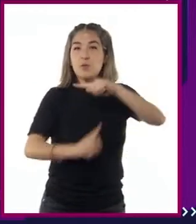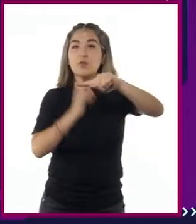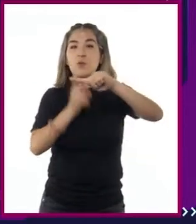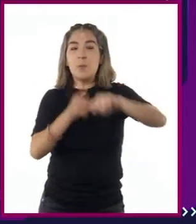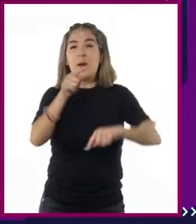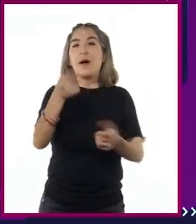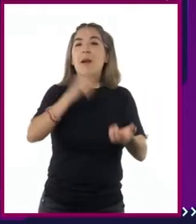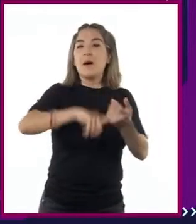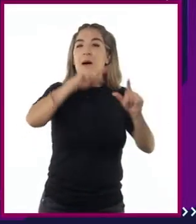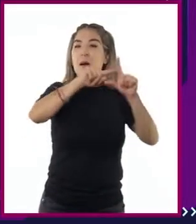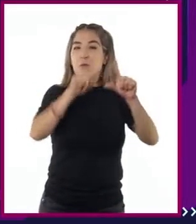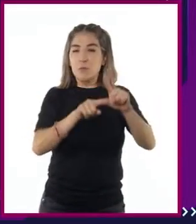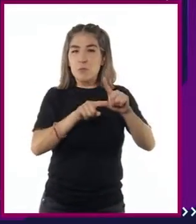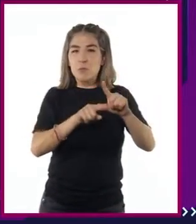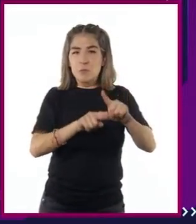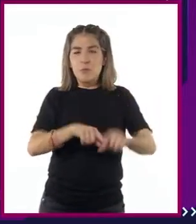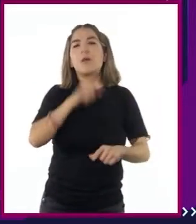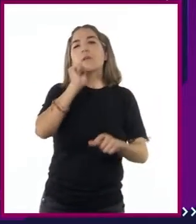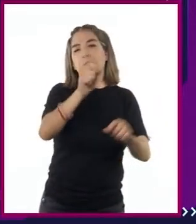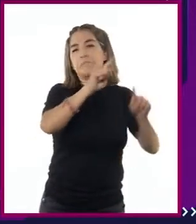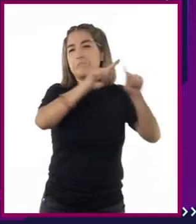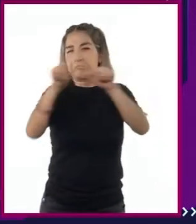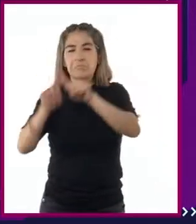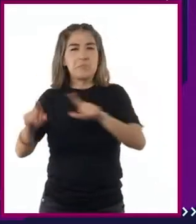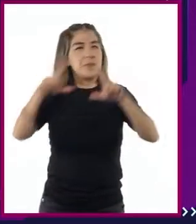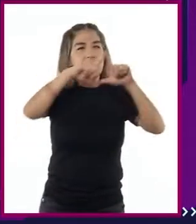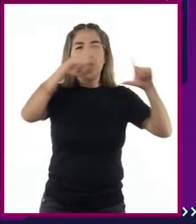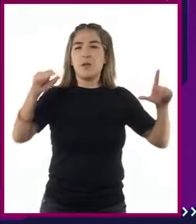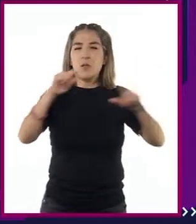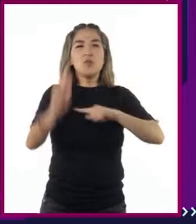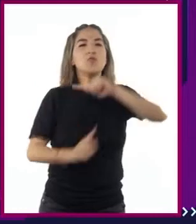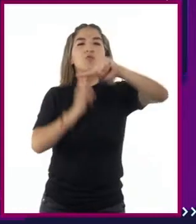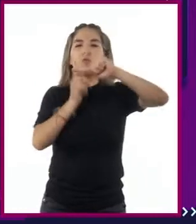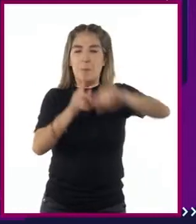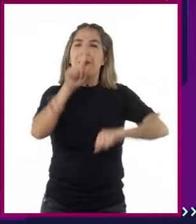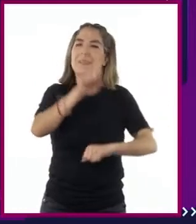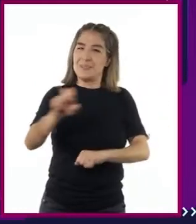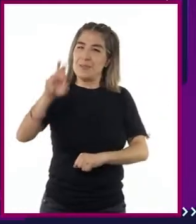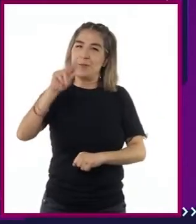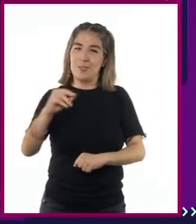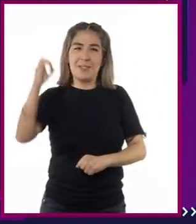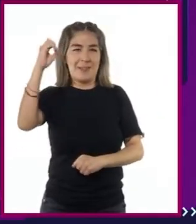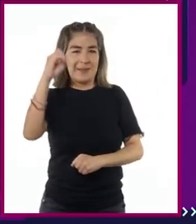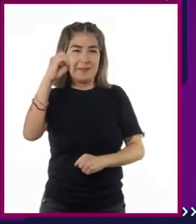ángulos interiores de cualquier triángulo suman 180 grados.